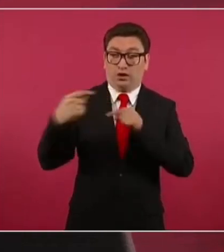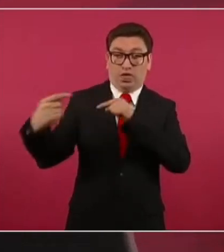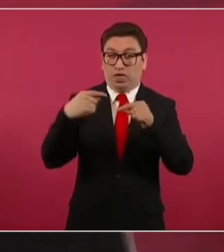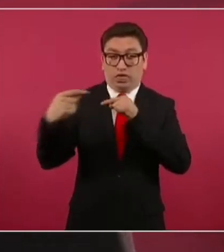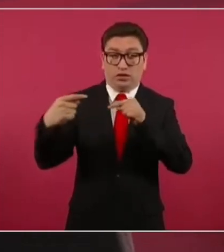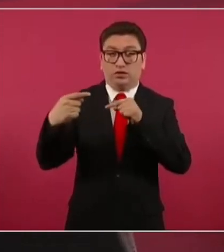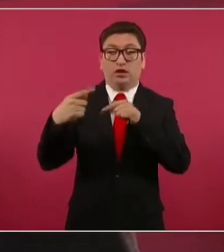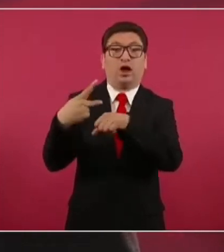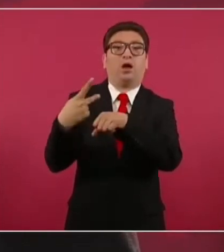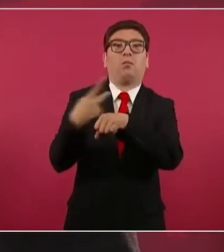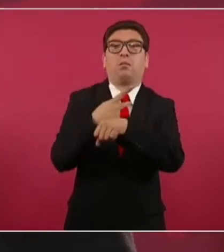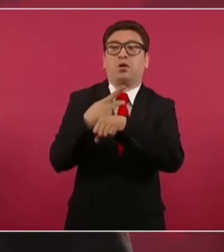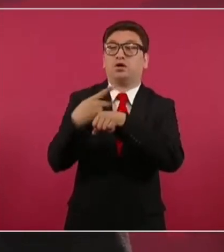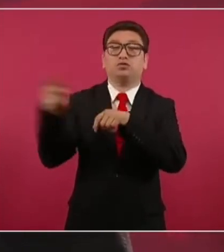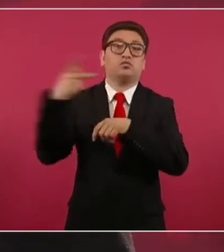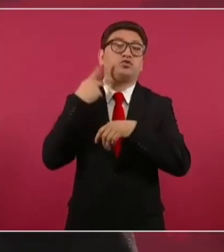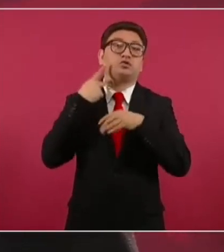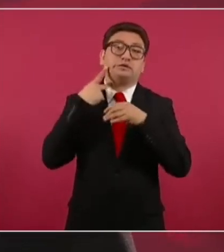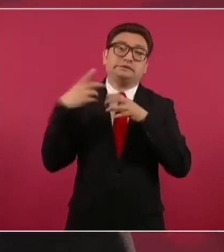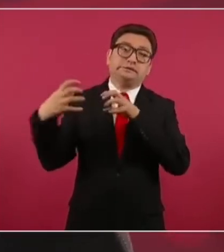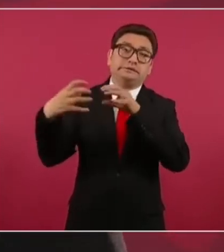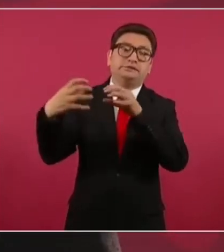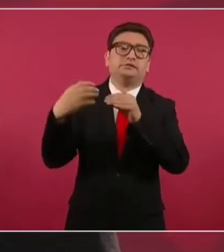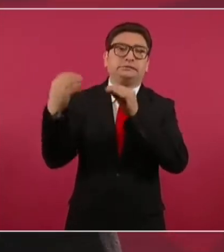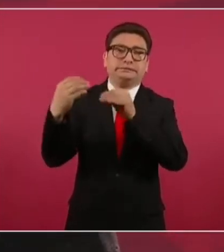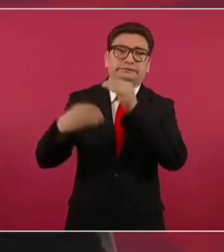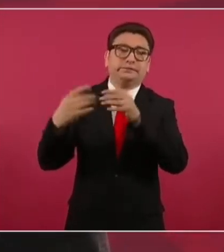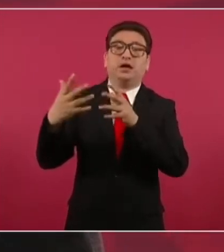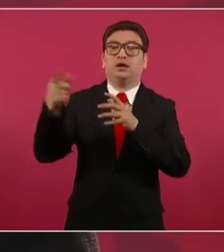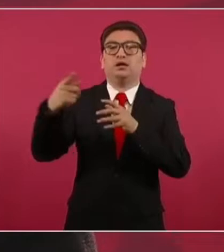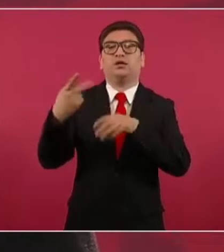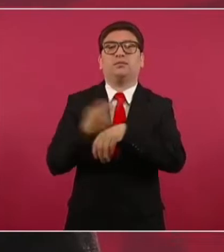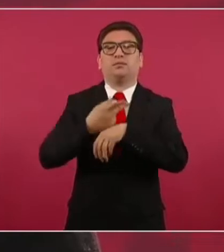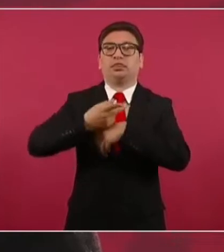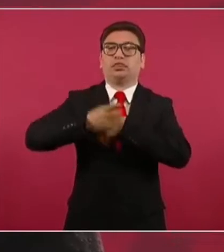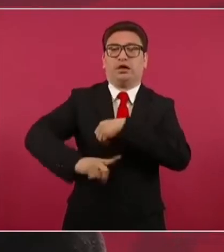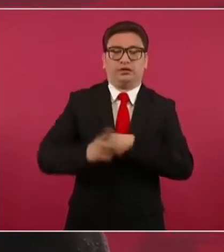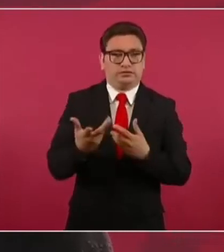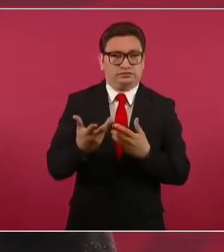el daño que causaron, que están causando.